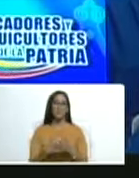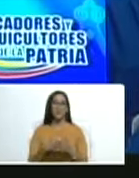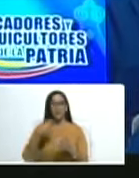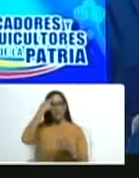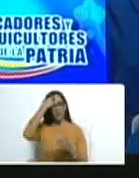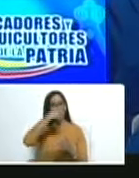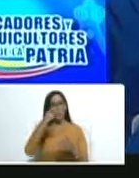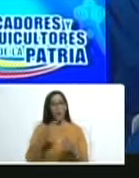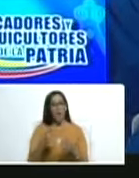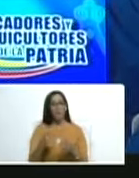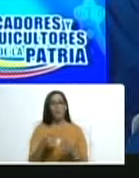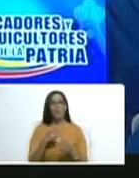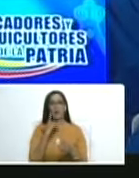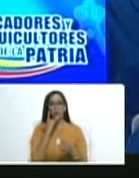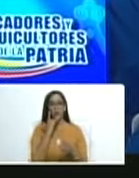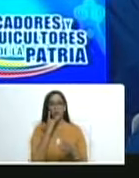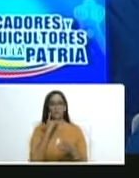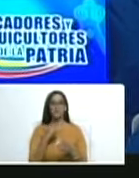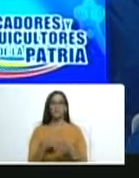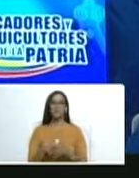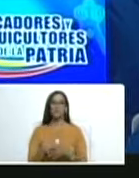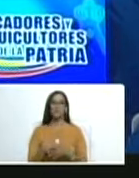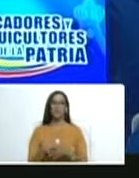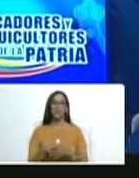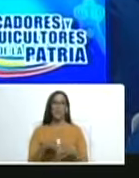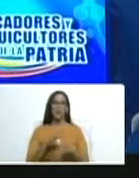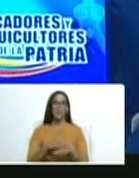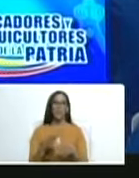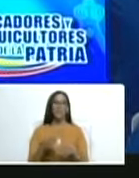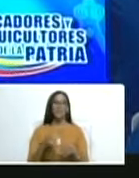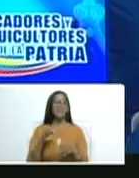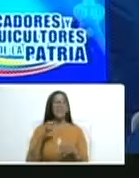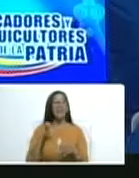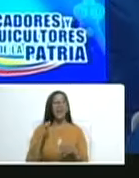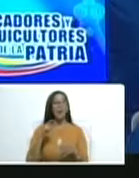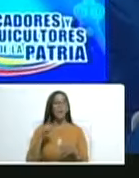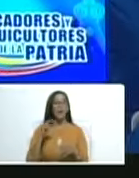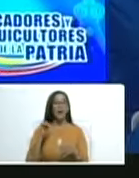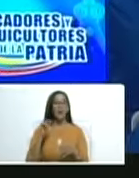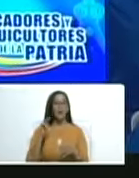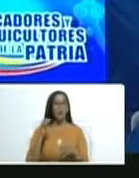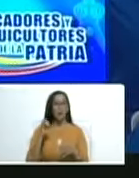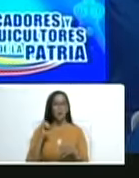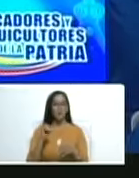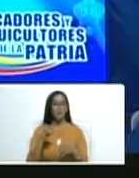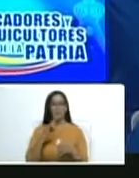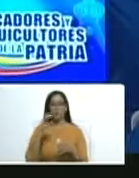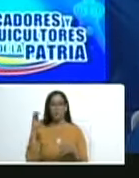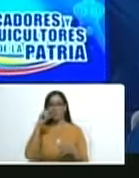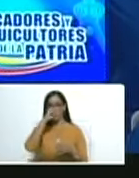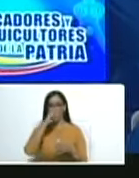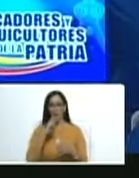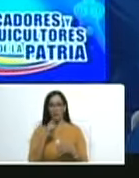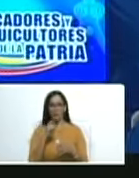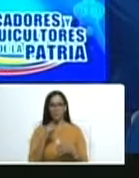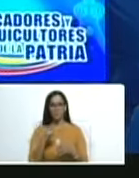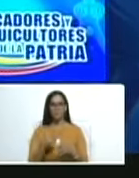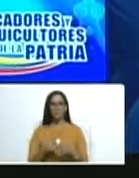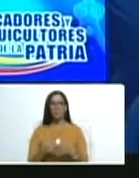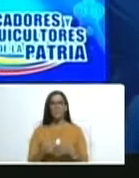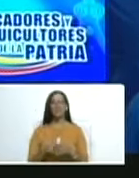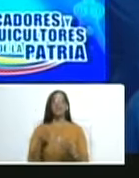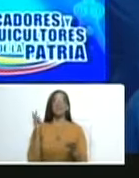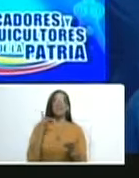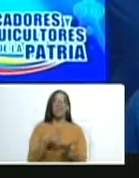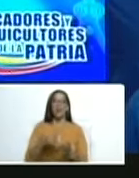pueblo heroico, porque de Carúpano, hace 200 años, llegaron